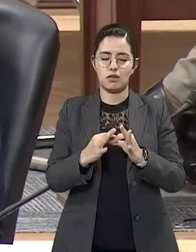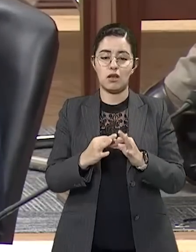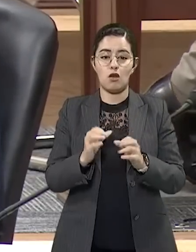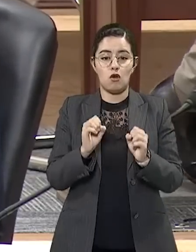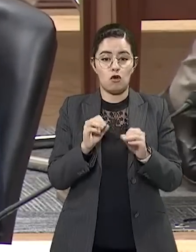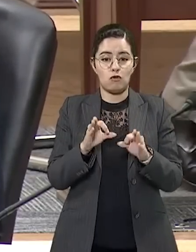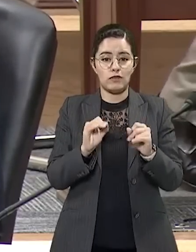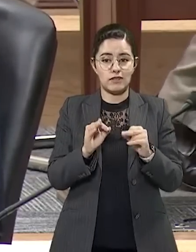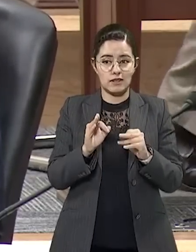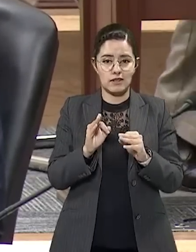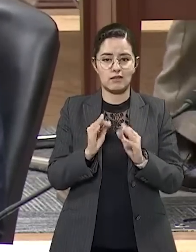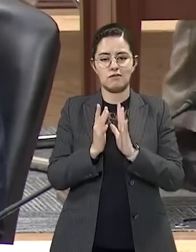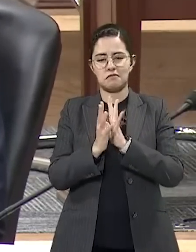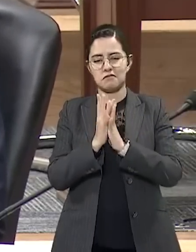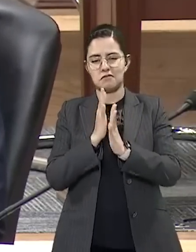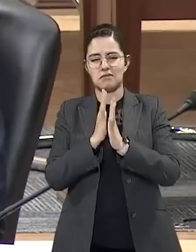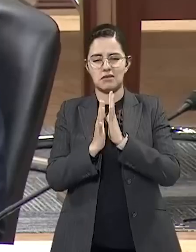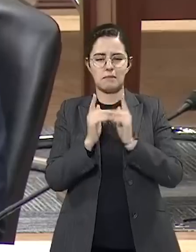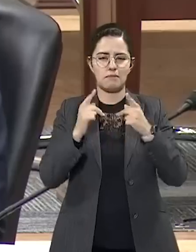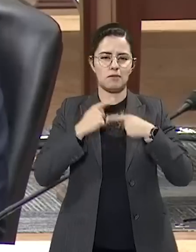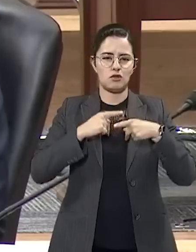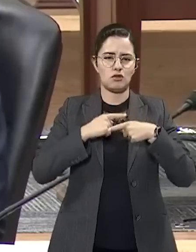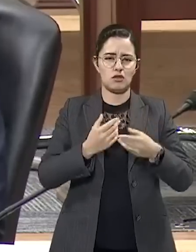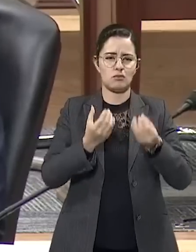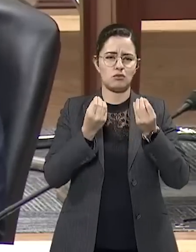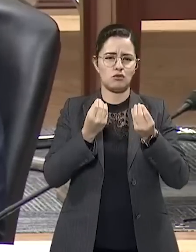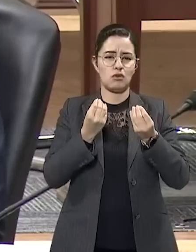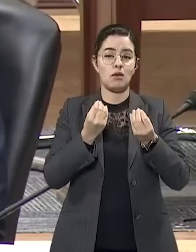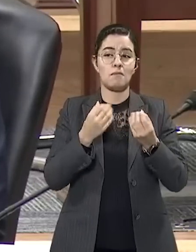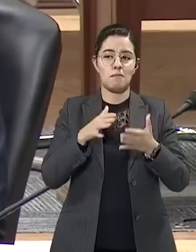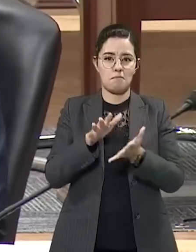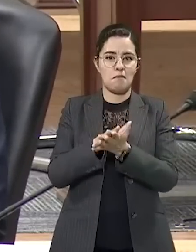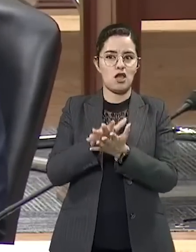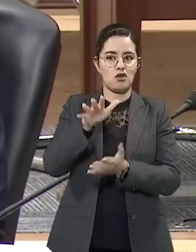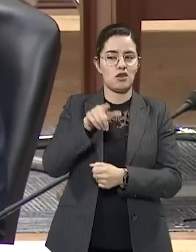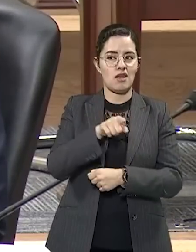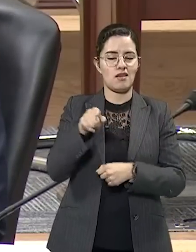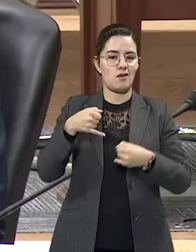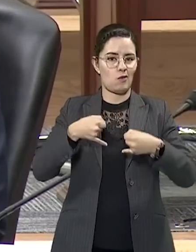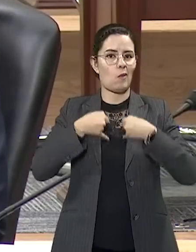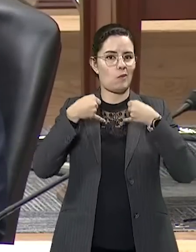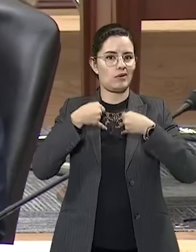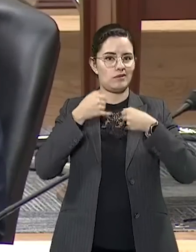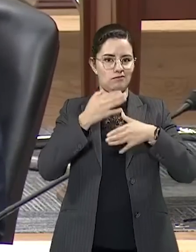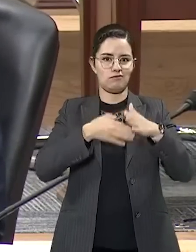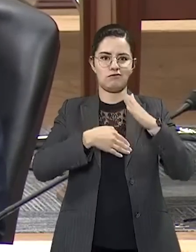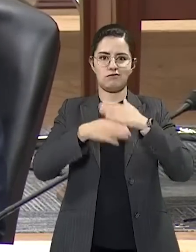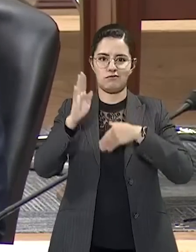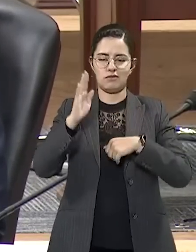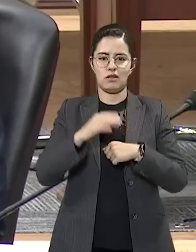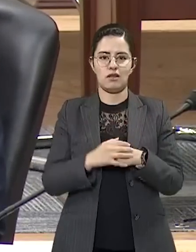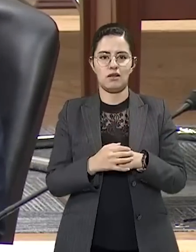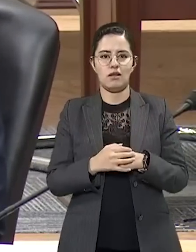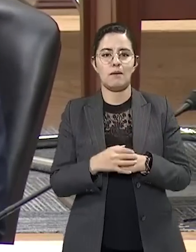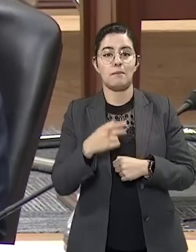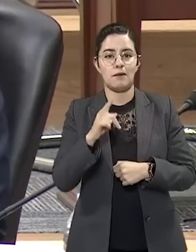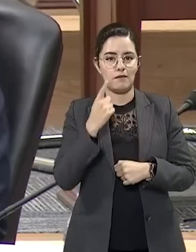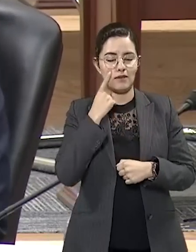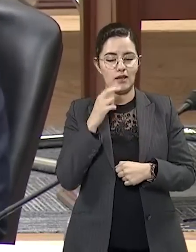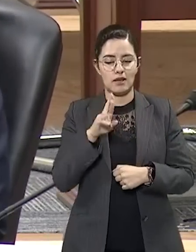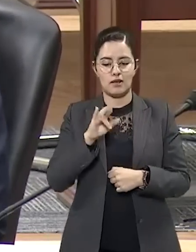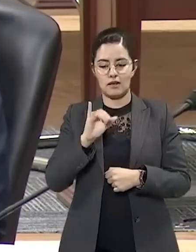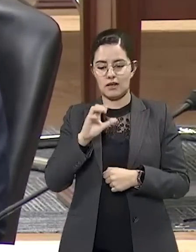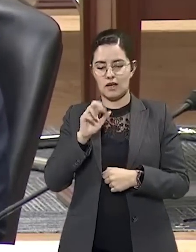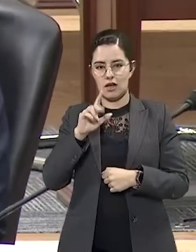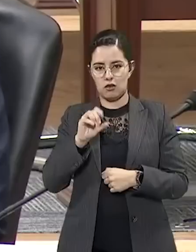la mayoría hoy jóvenes exitosos pero no puedo pasar por alto la mención a Ricardo Becerra